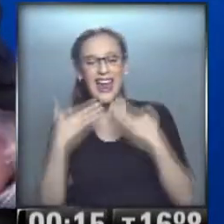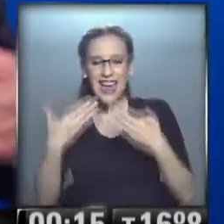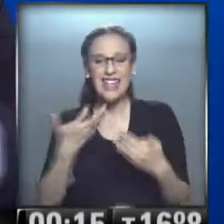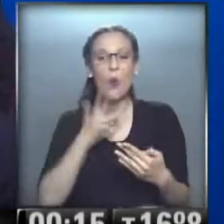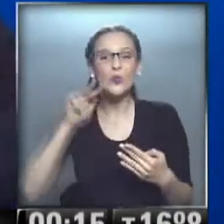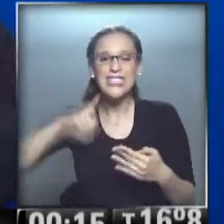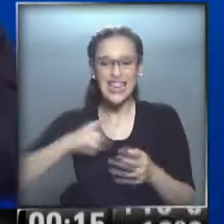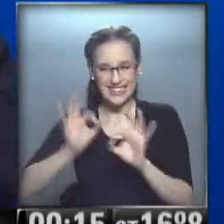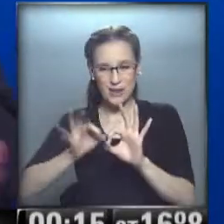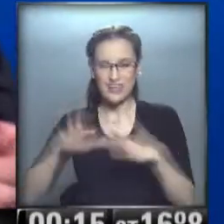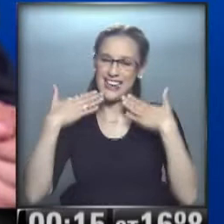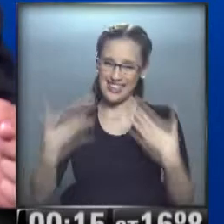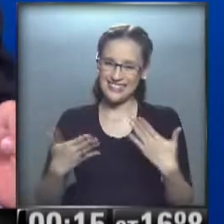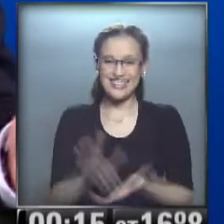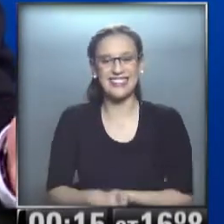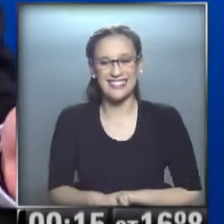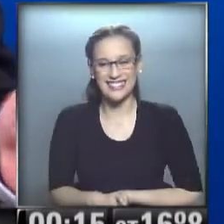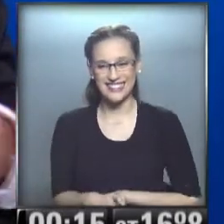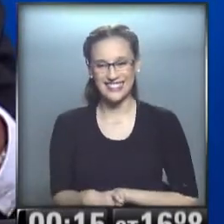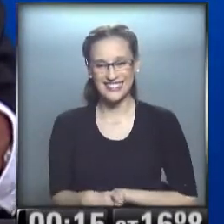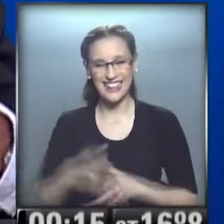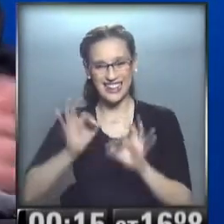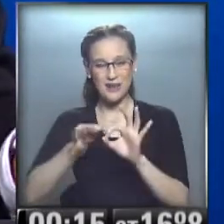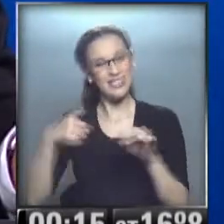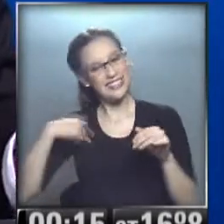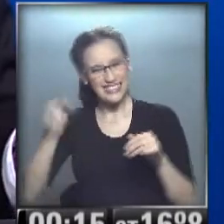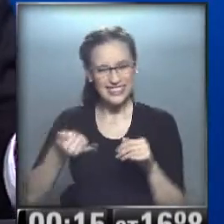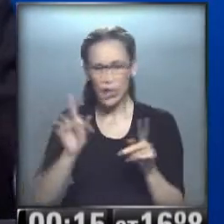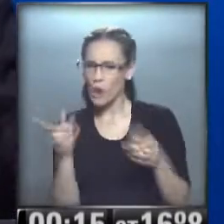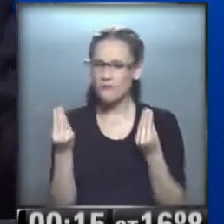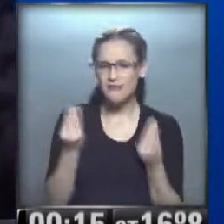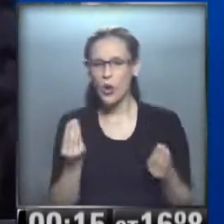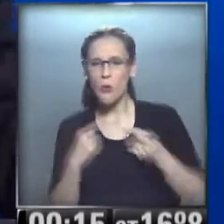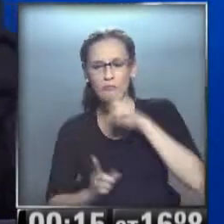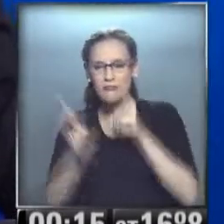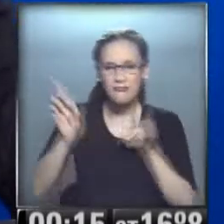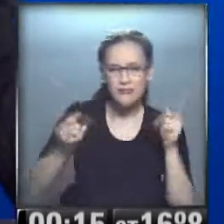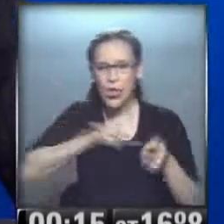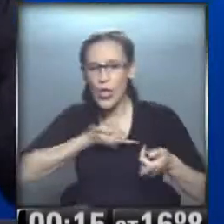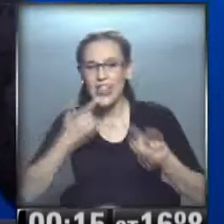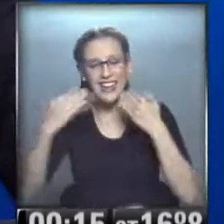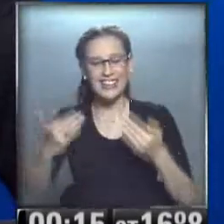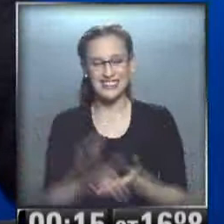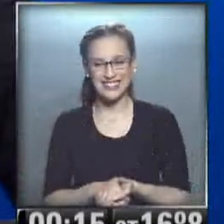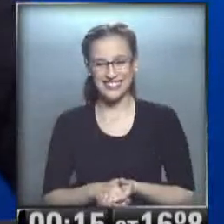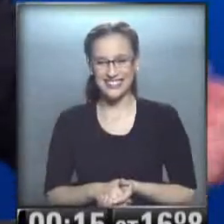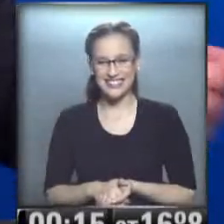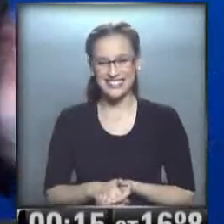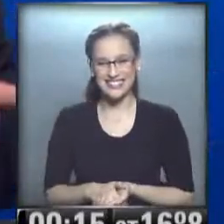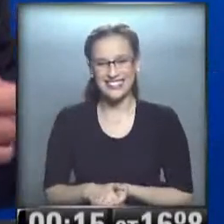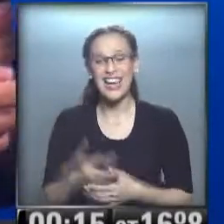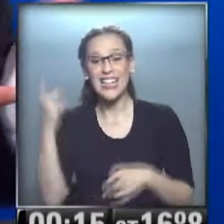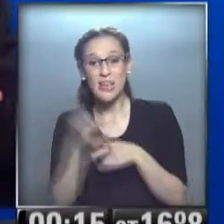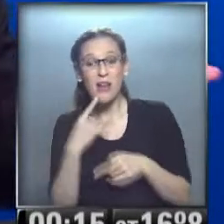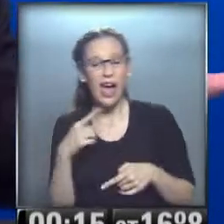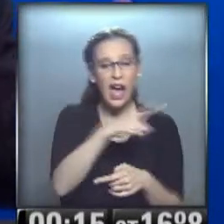Agustina. Aquí abajo. Aquí no, aquí, ahí está. ¿Aquí? No, aquí. Ahí está, siempre me confundo. Gracias, Agustina. No, porque